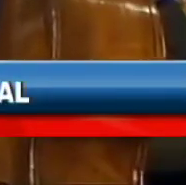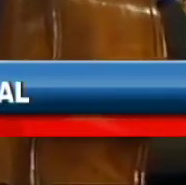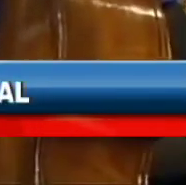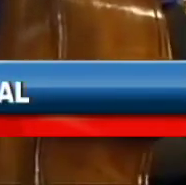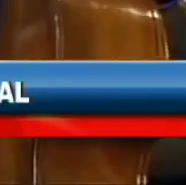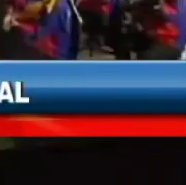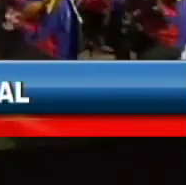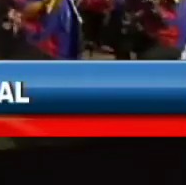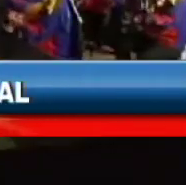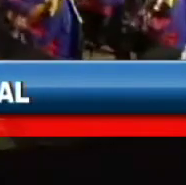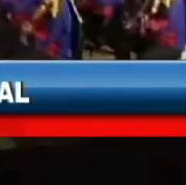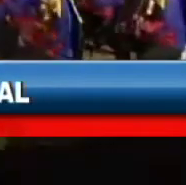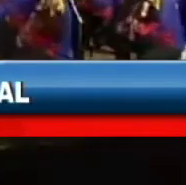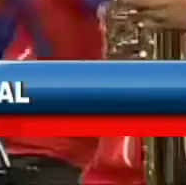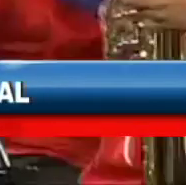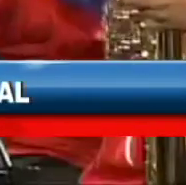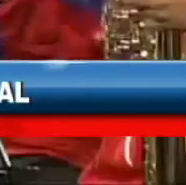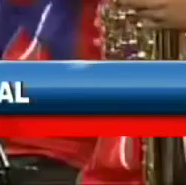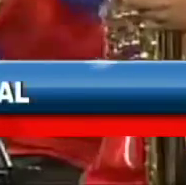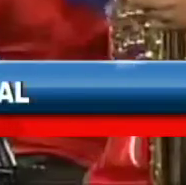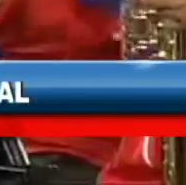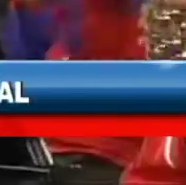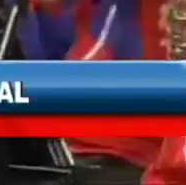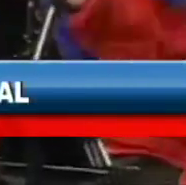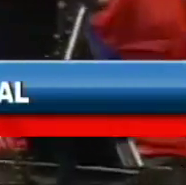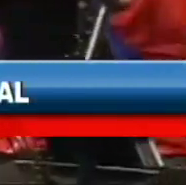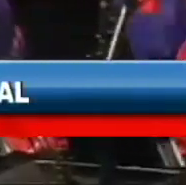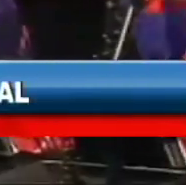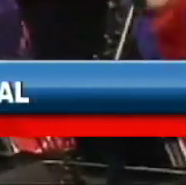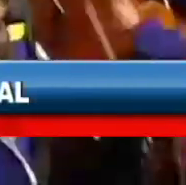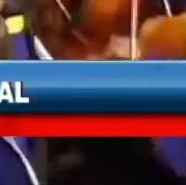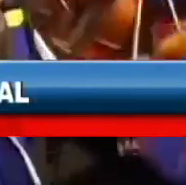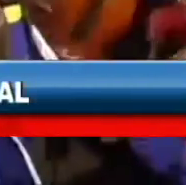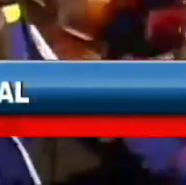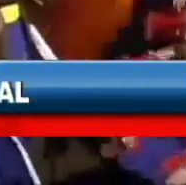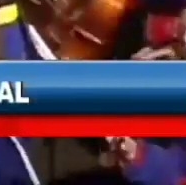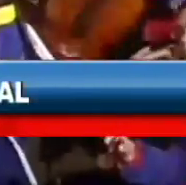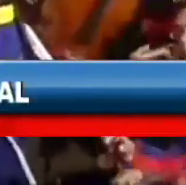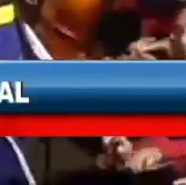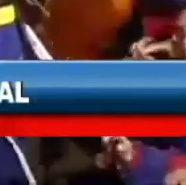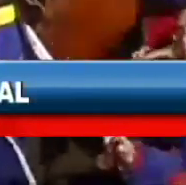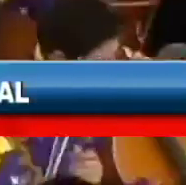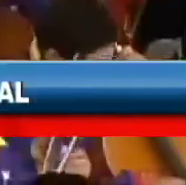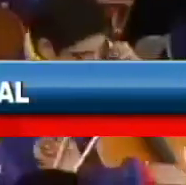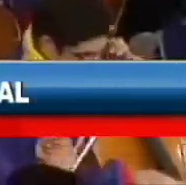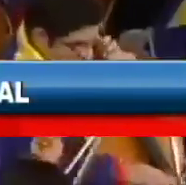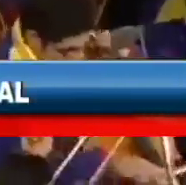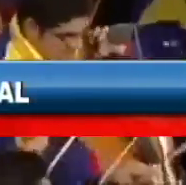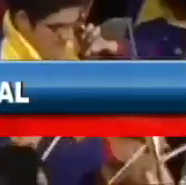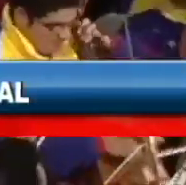Ovacionados, Dudamel y la orquesta Simón Bolívar volvieron a brillar en el mundo.